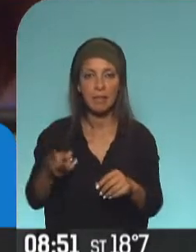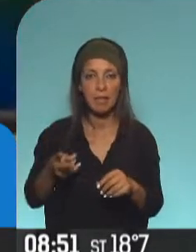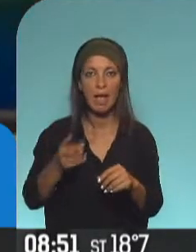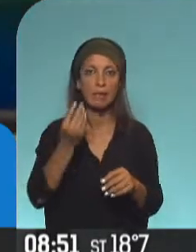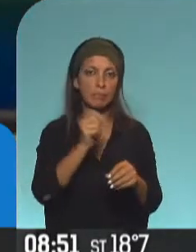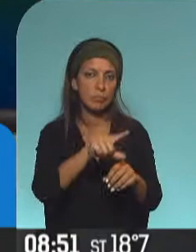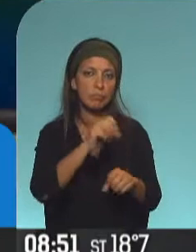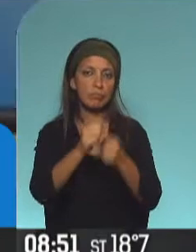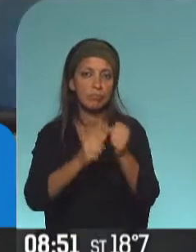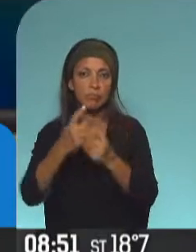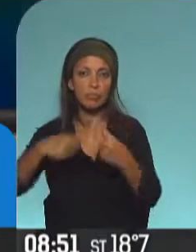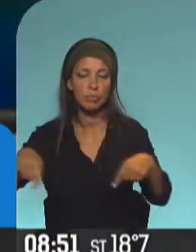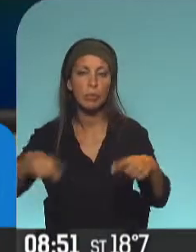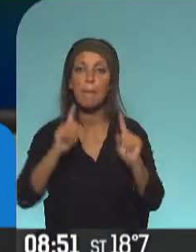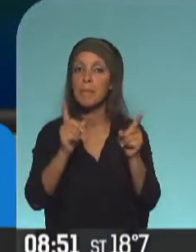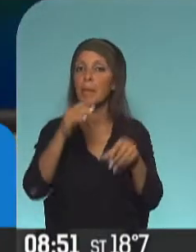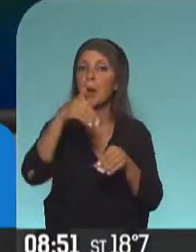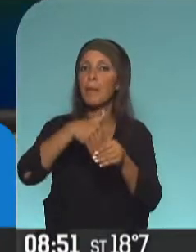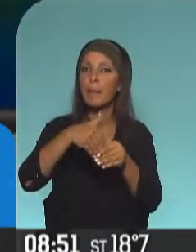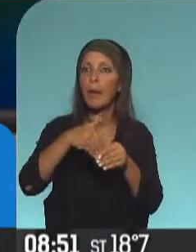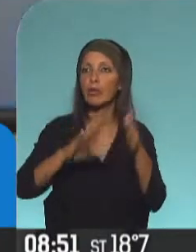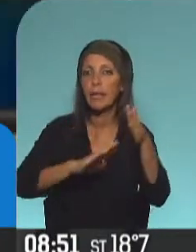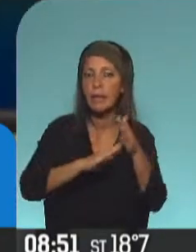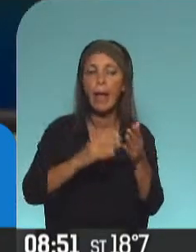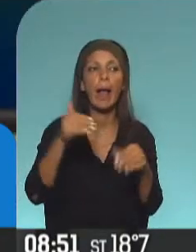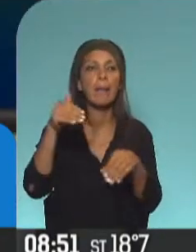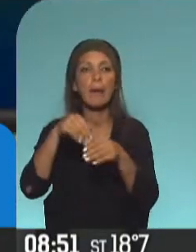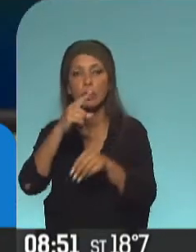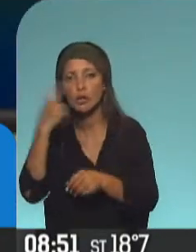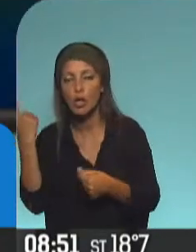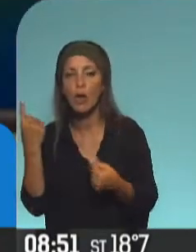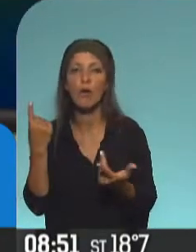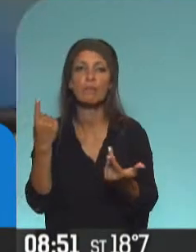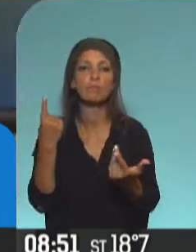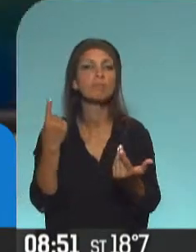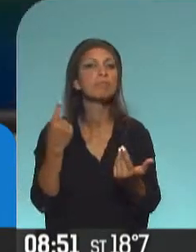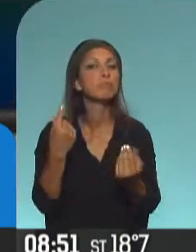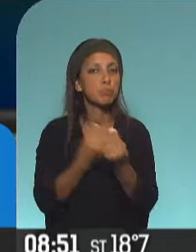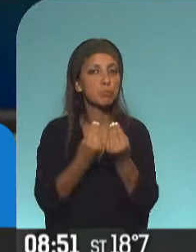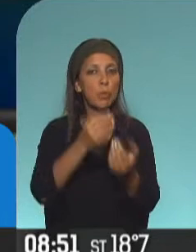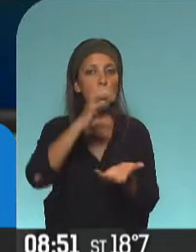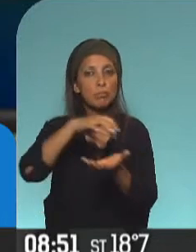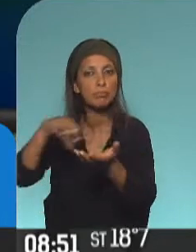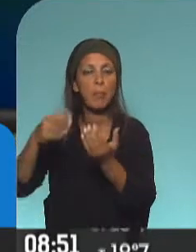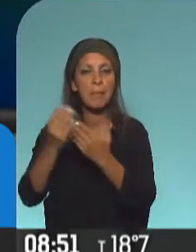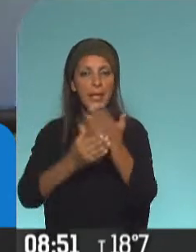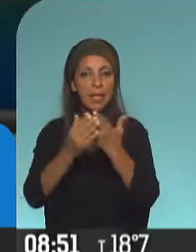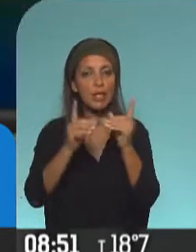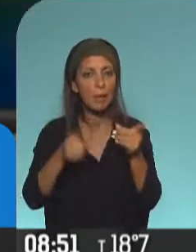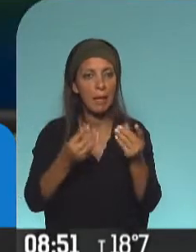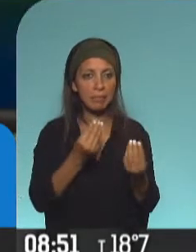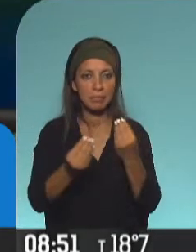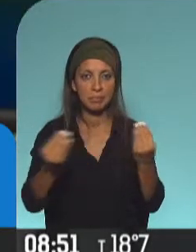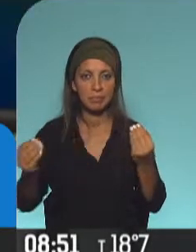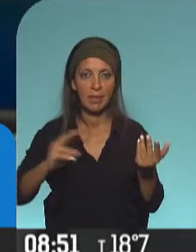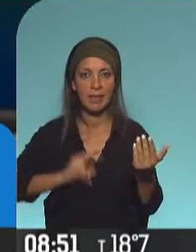vino incluso desde el Banco Central, el Banco Nación, muchísimos ministerios. Lo que nosotros ahora